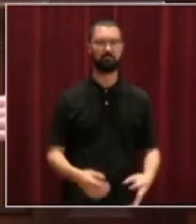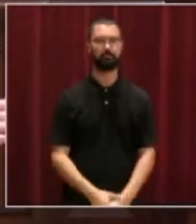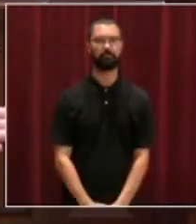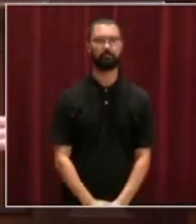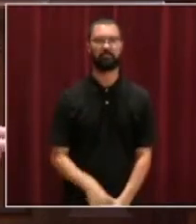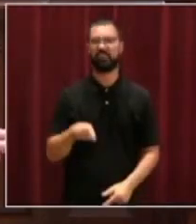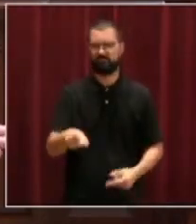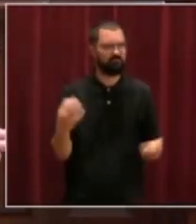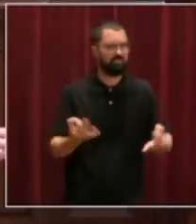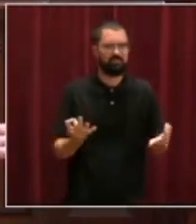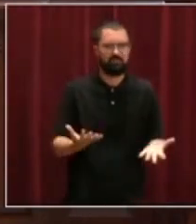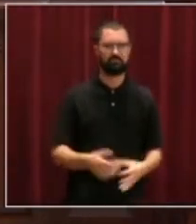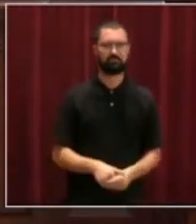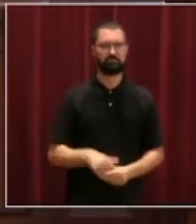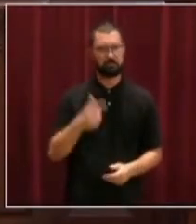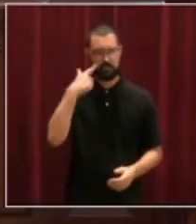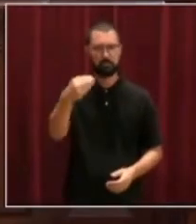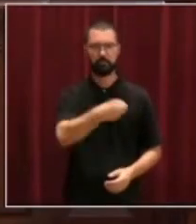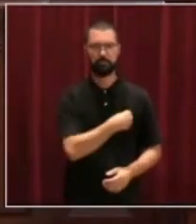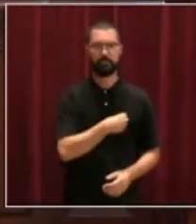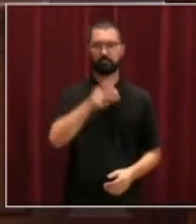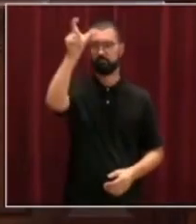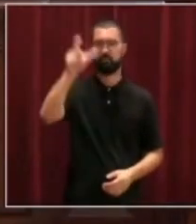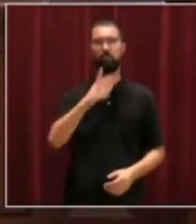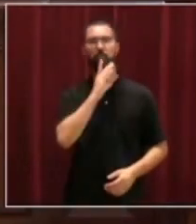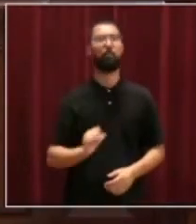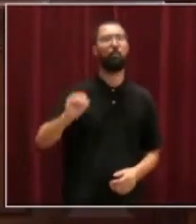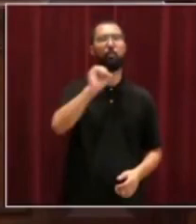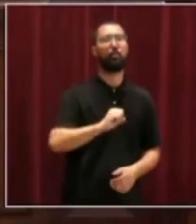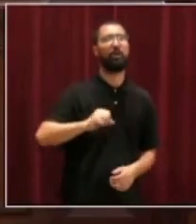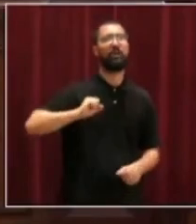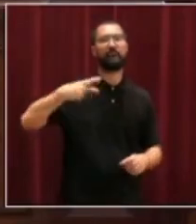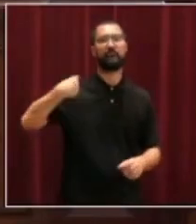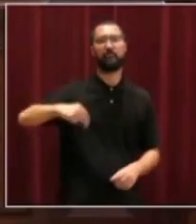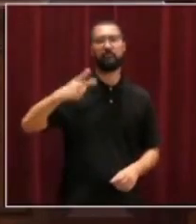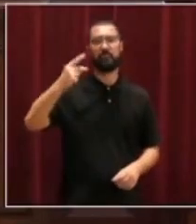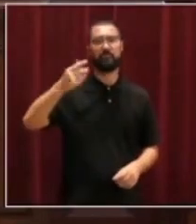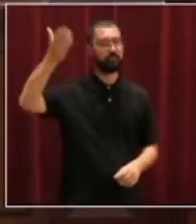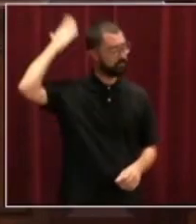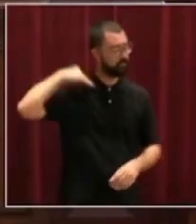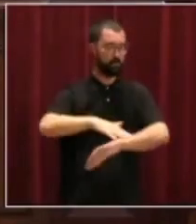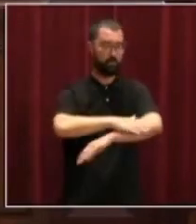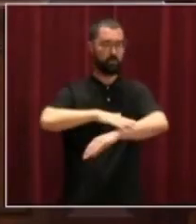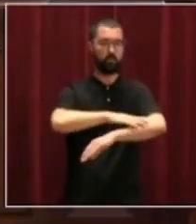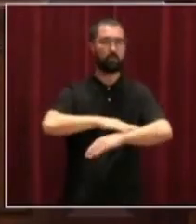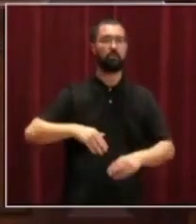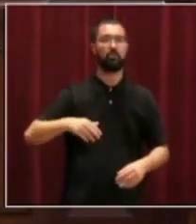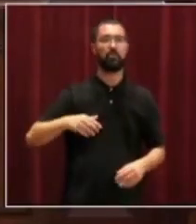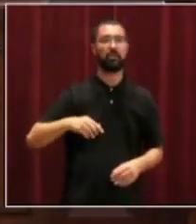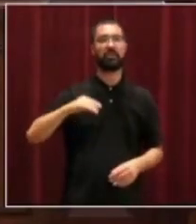qué es esto Qué pena que no esté aquí es magnífico y todopoderoso vicepresidente del pasado gobierno balear señor